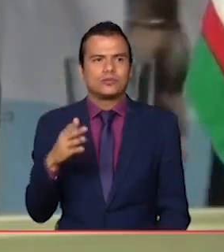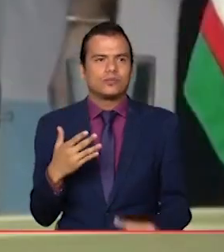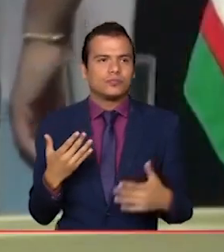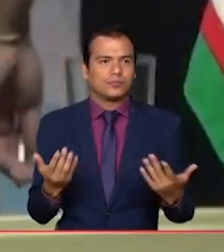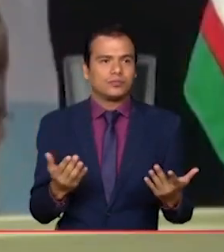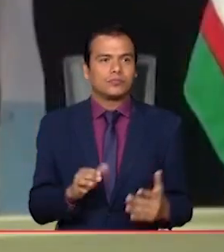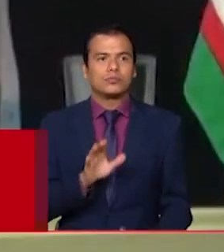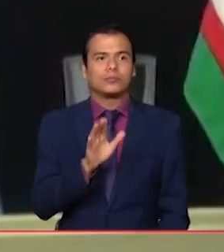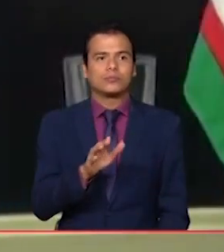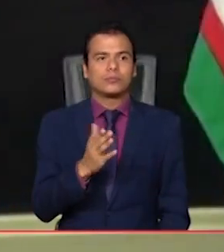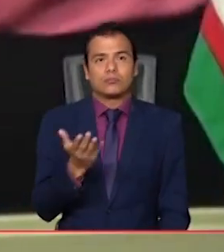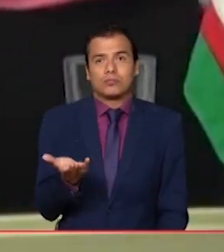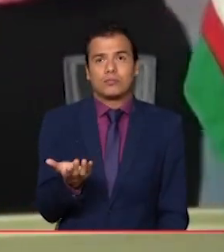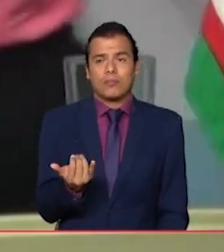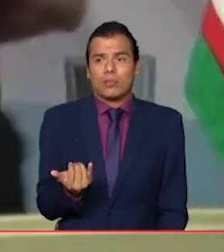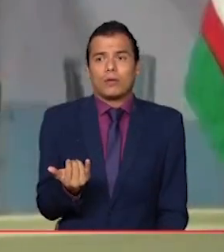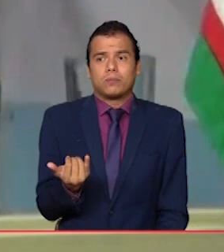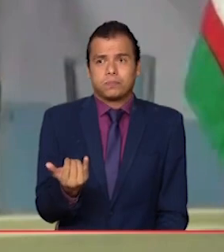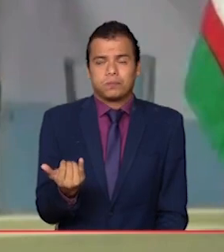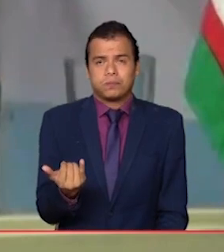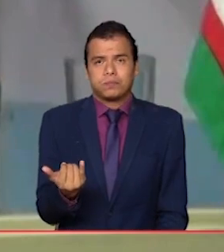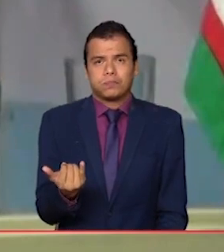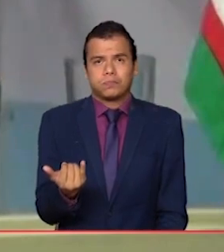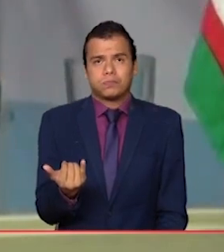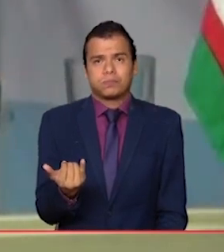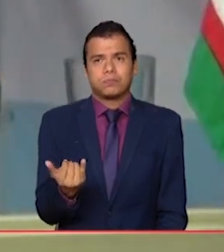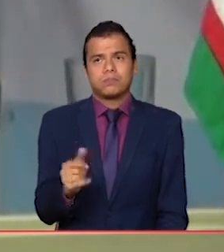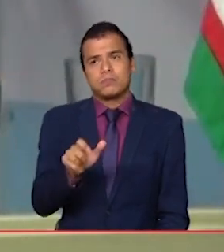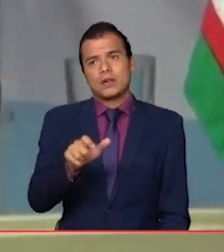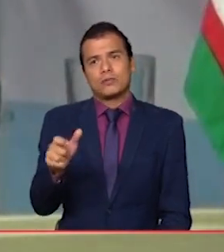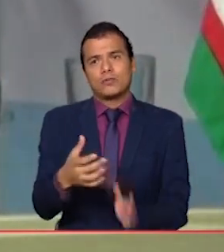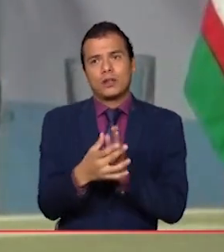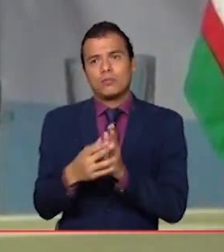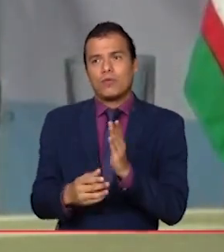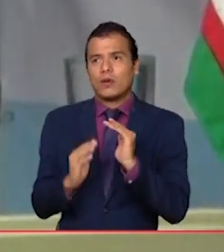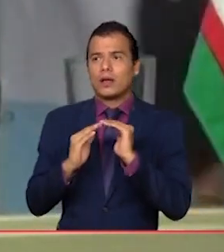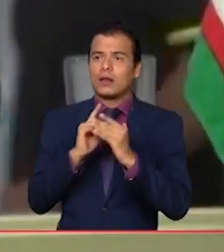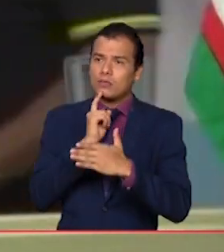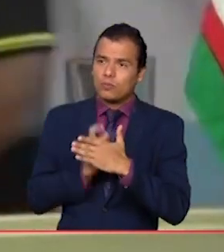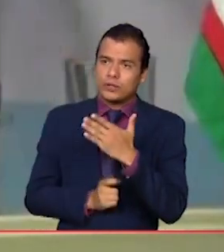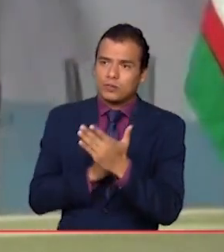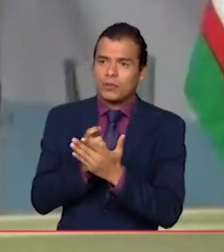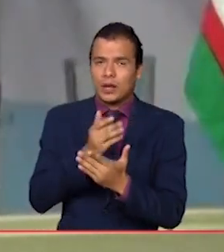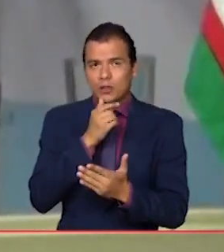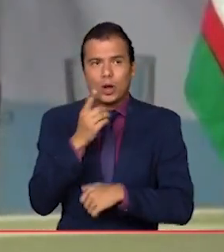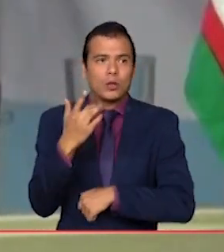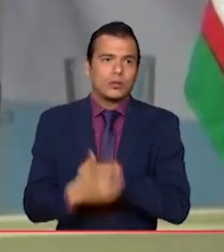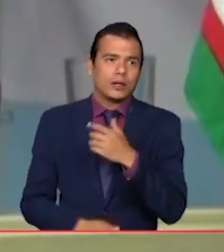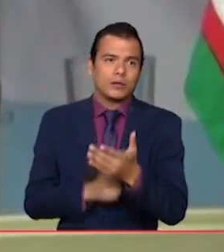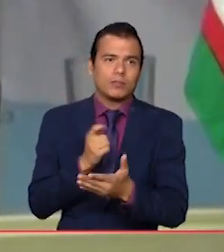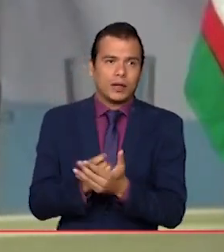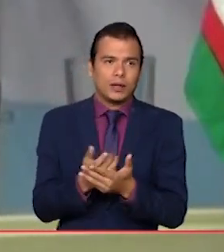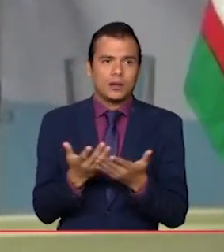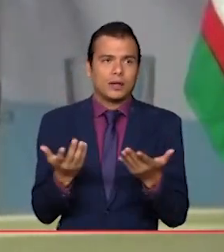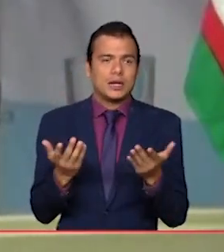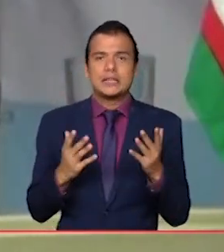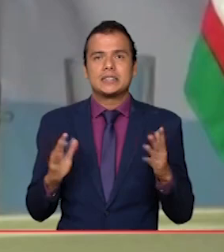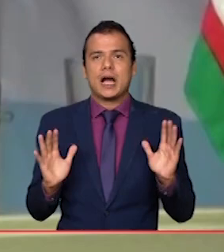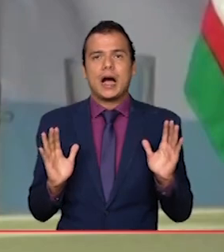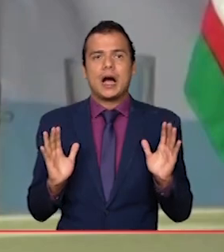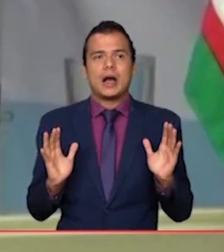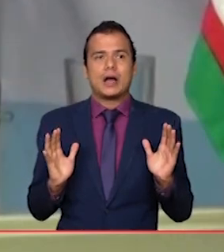que el problema no está aquí, en que el ciudadano más pobre no pague a tiempo o que el ciudadano más limitado no tenga